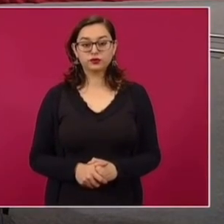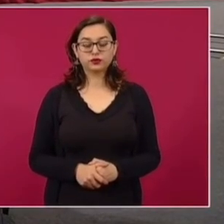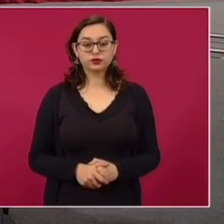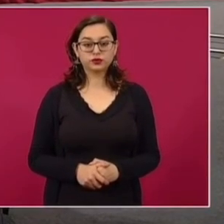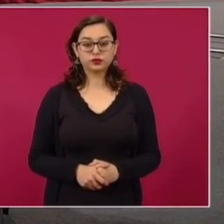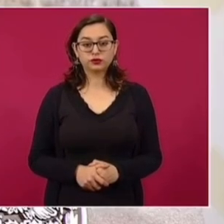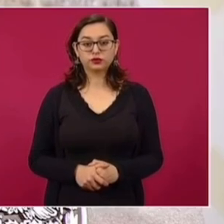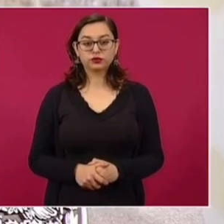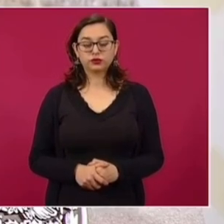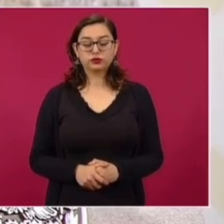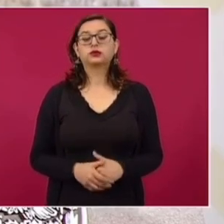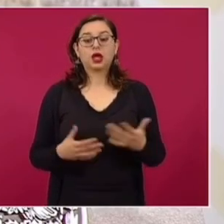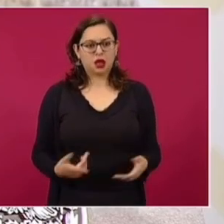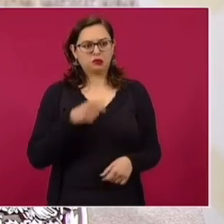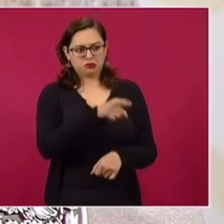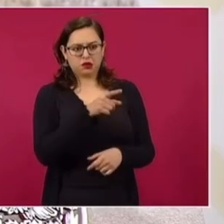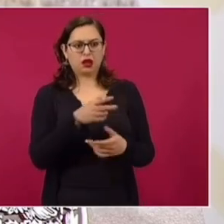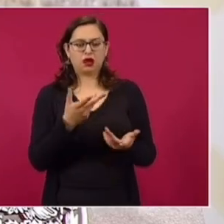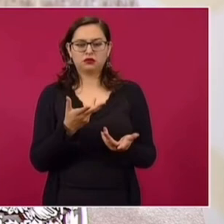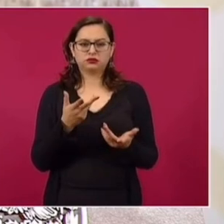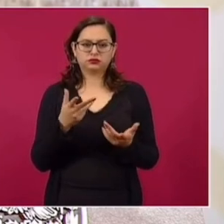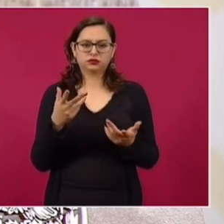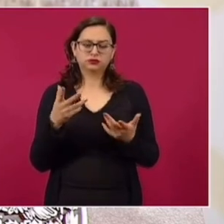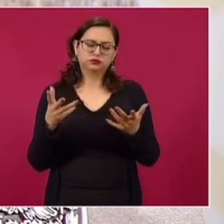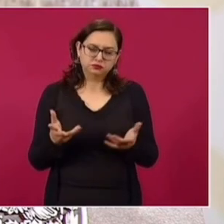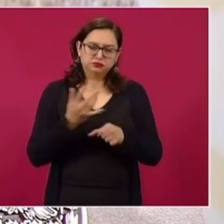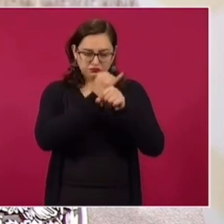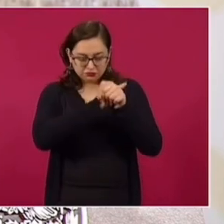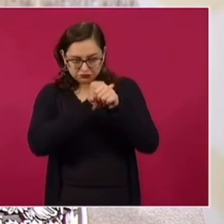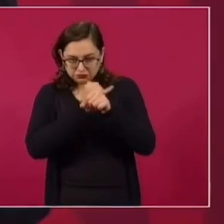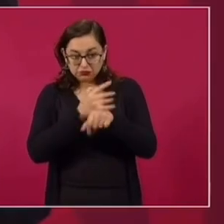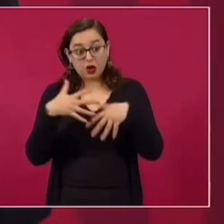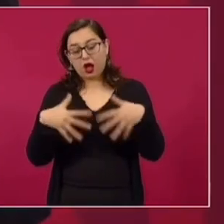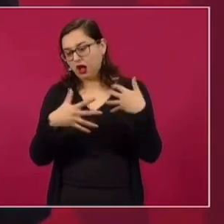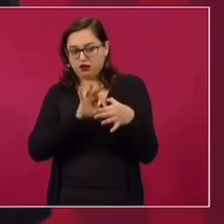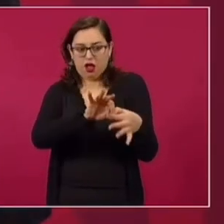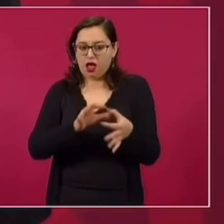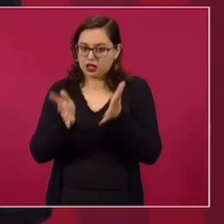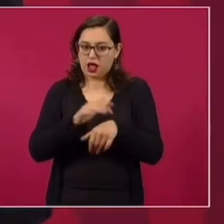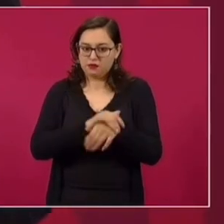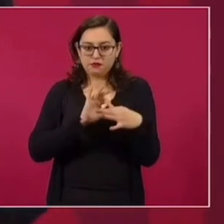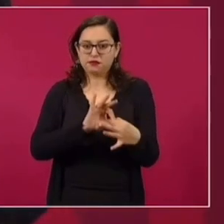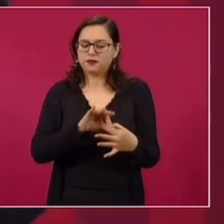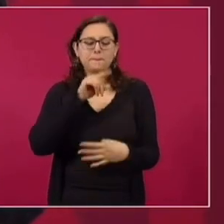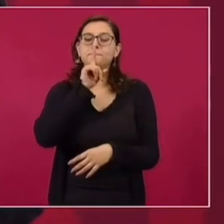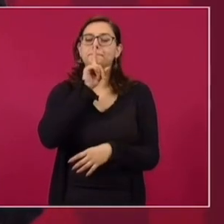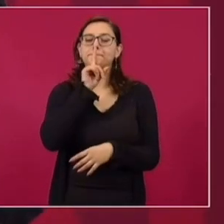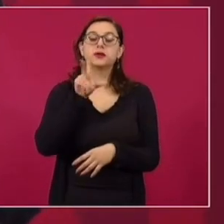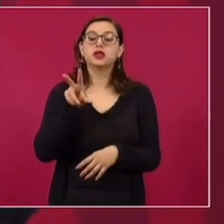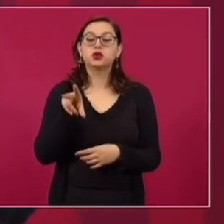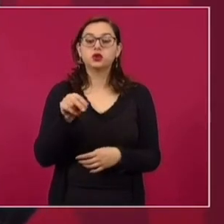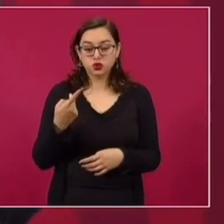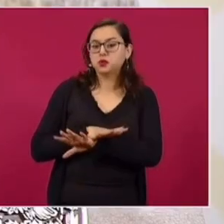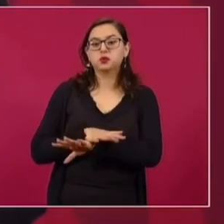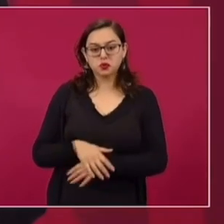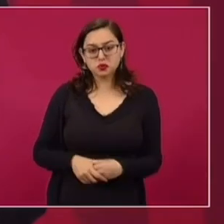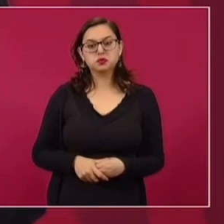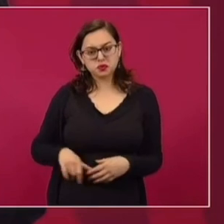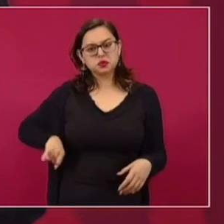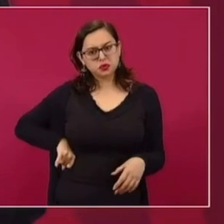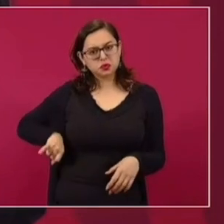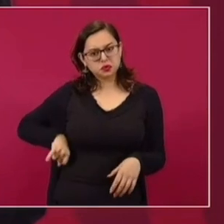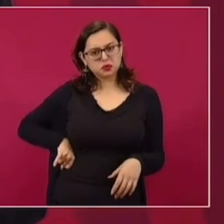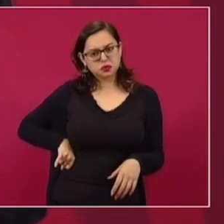vamos nosotros a exaltarlo, ¿no? Pero sí reconocemos de que hay un cambio, y